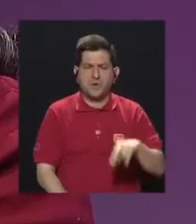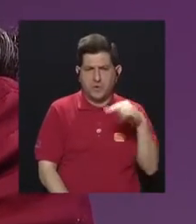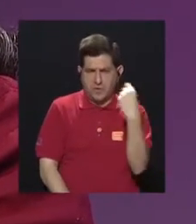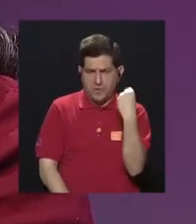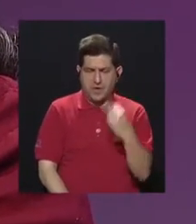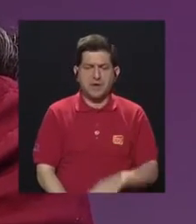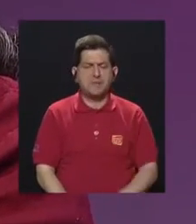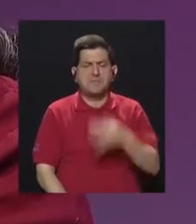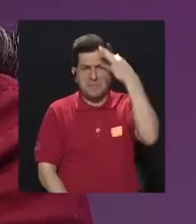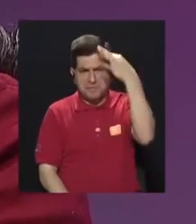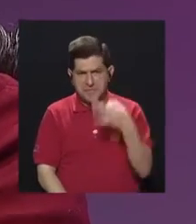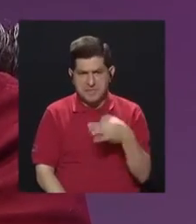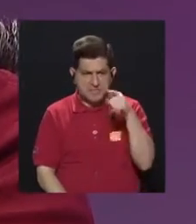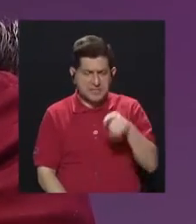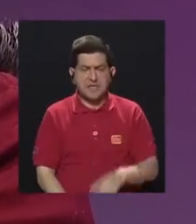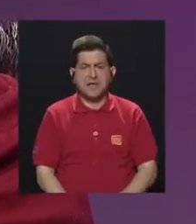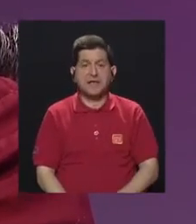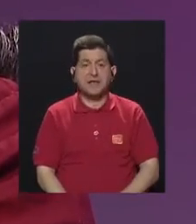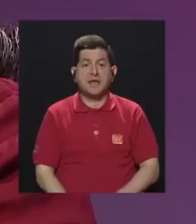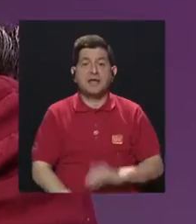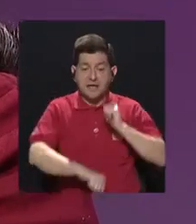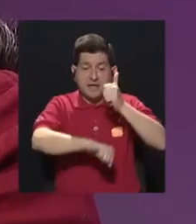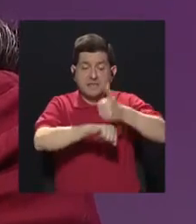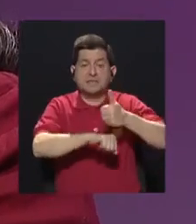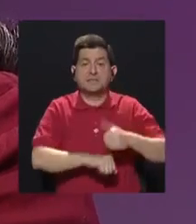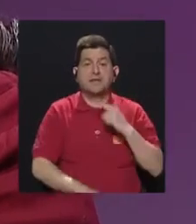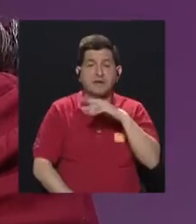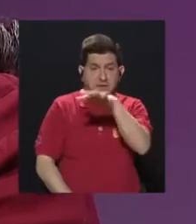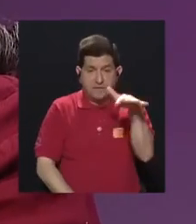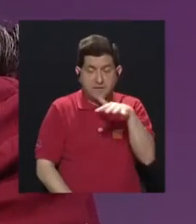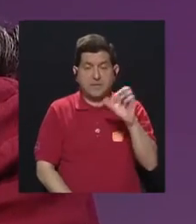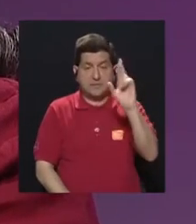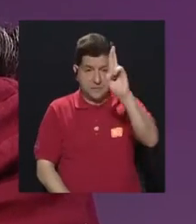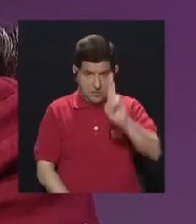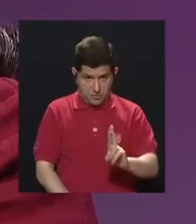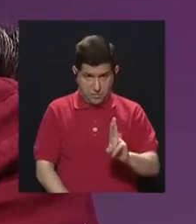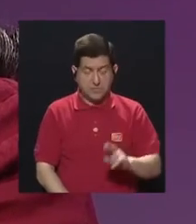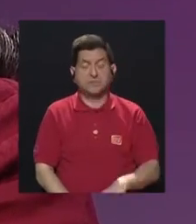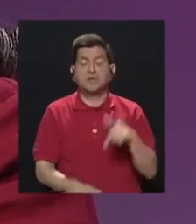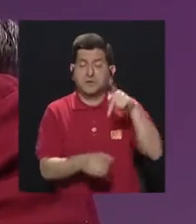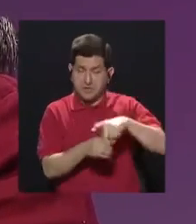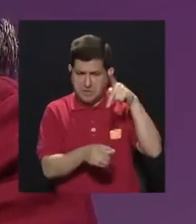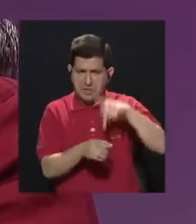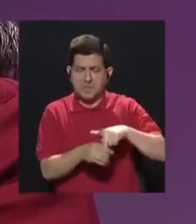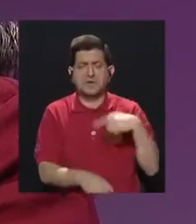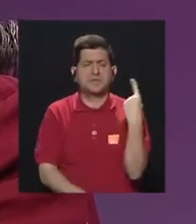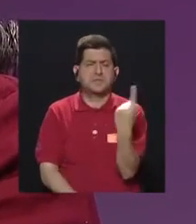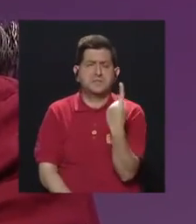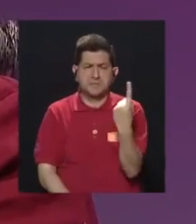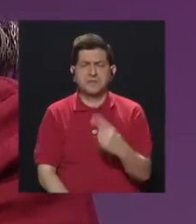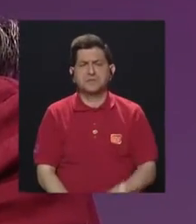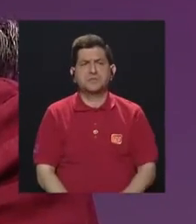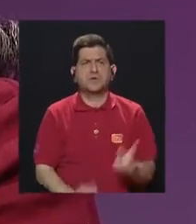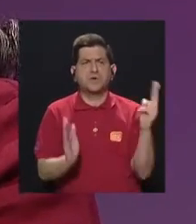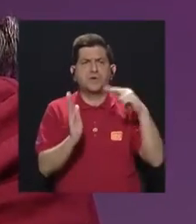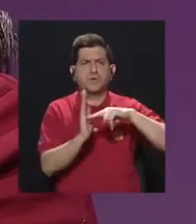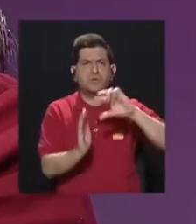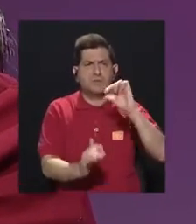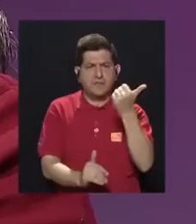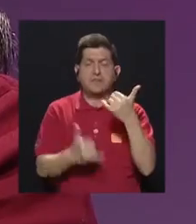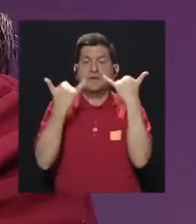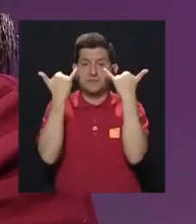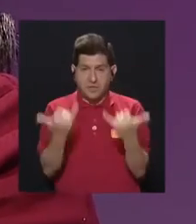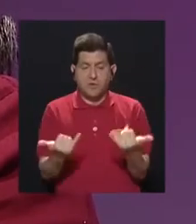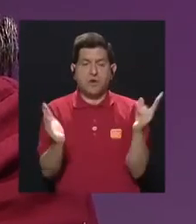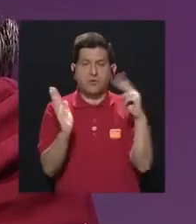que se considera que crea realidad en costa rica en realidad participamos apenas en el 2010 y ahora